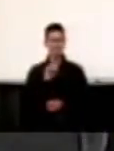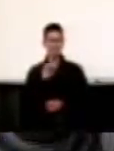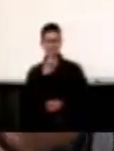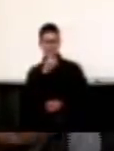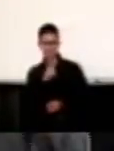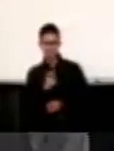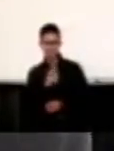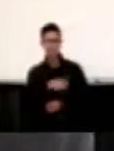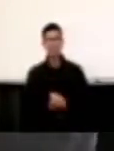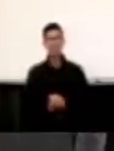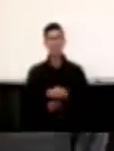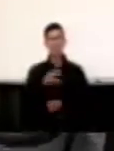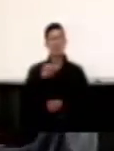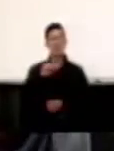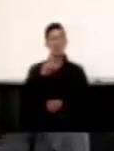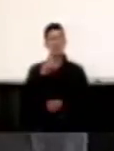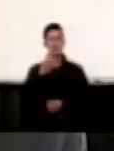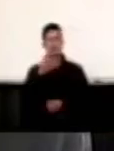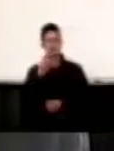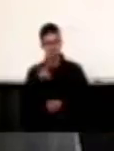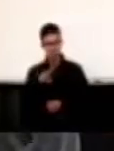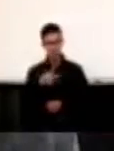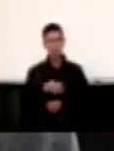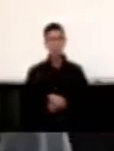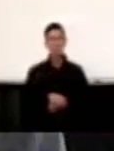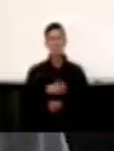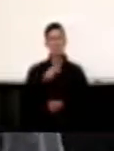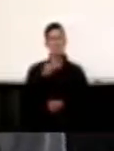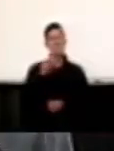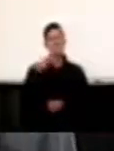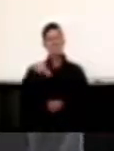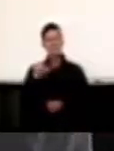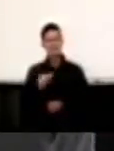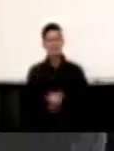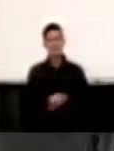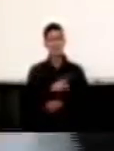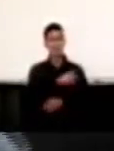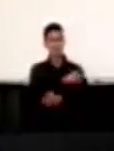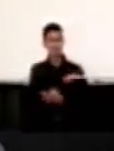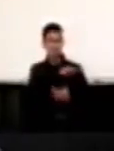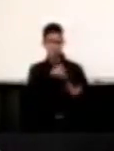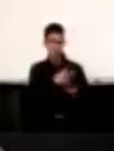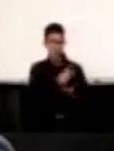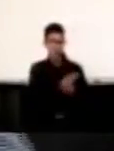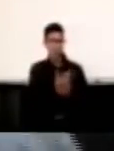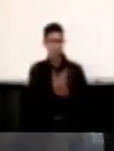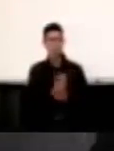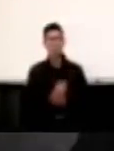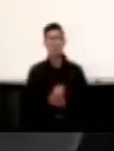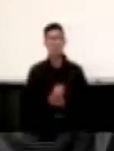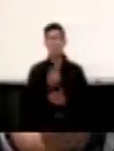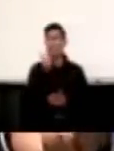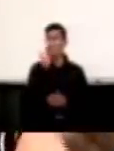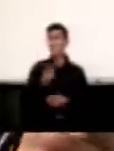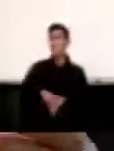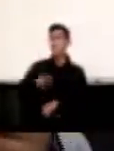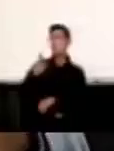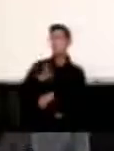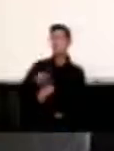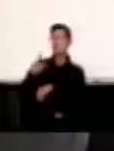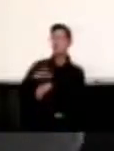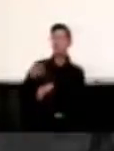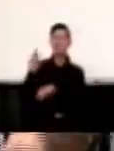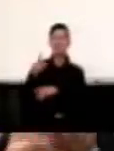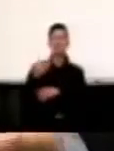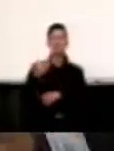desde Calderón, desde el propio Peña Nieto. Todos los presidentes decían, queremos, ojalá tuviéramos mayoría. Y resulta que ahora tenemos un